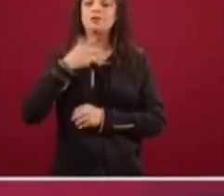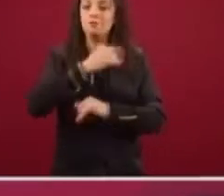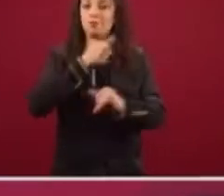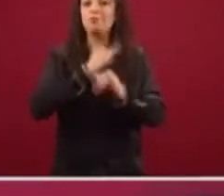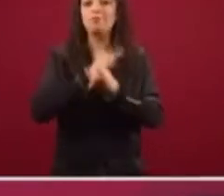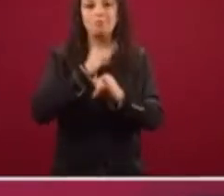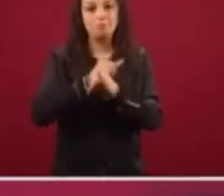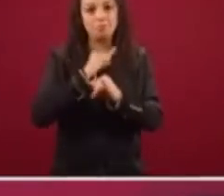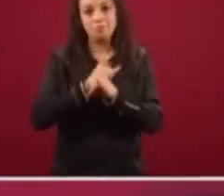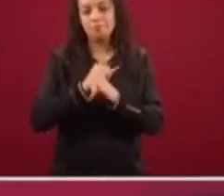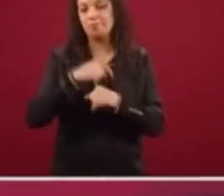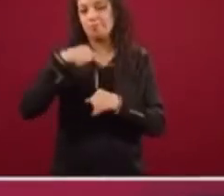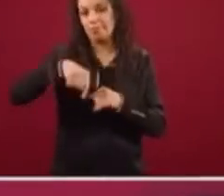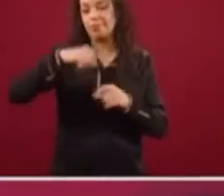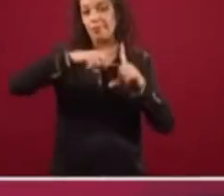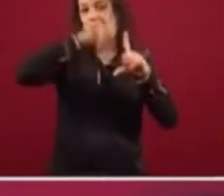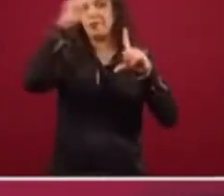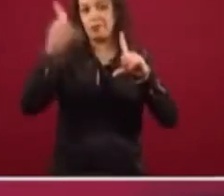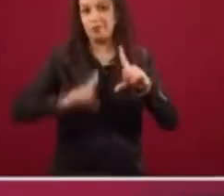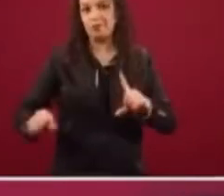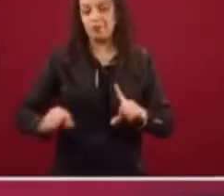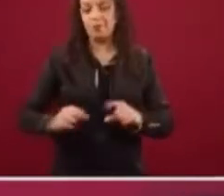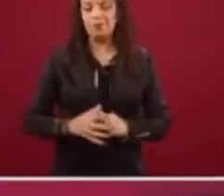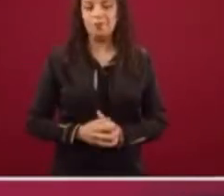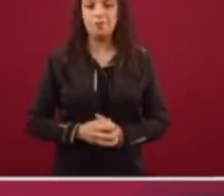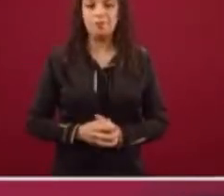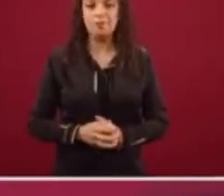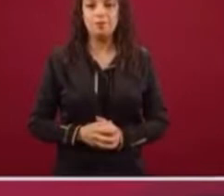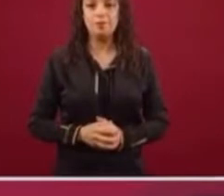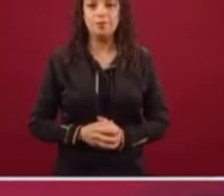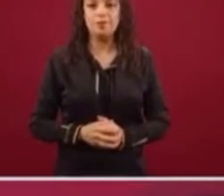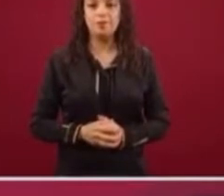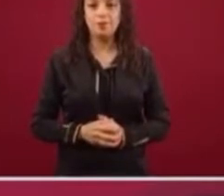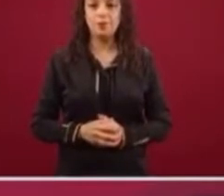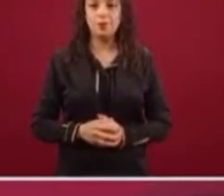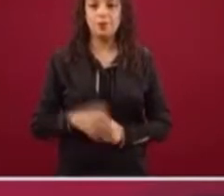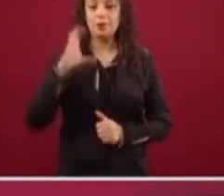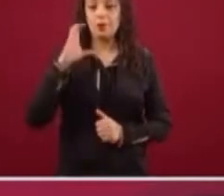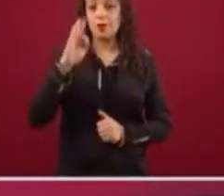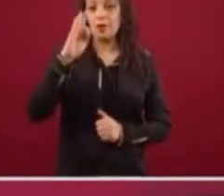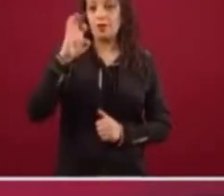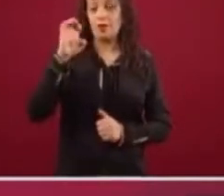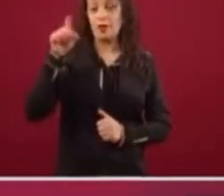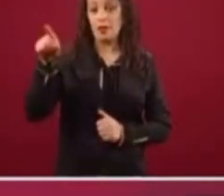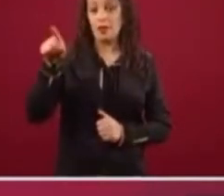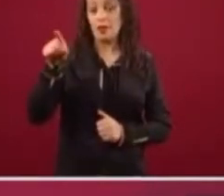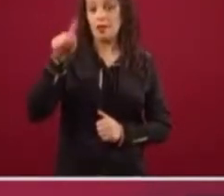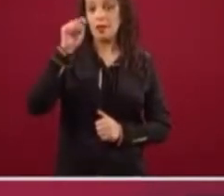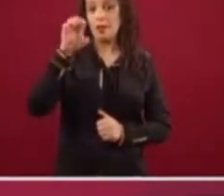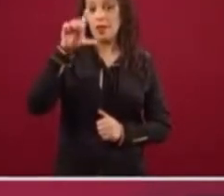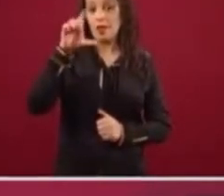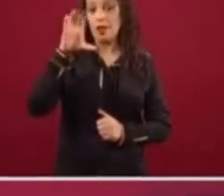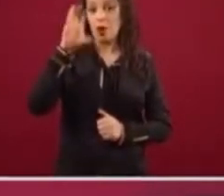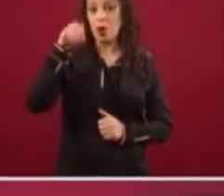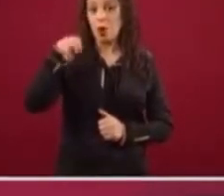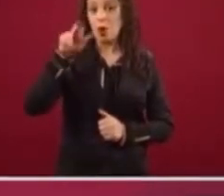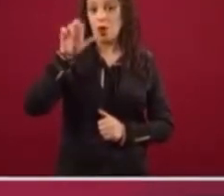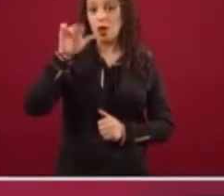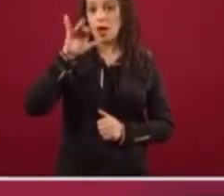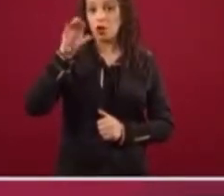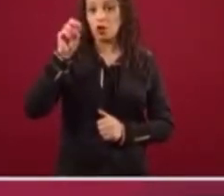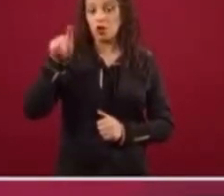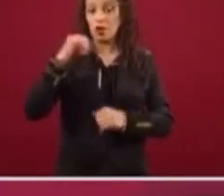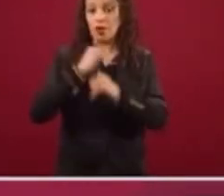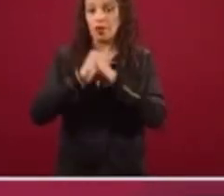país entonces por medio de la empresa hace efe de telecomunicaciones internet para todos iremos avanzando